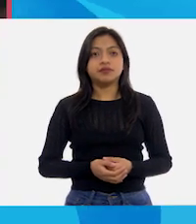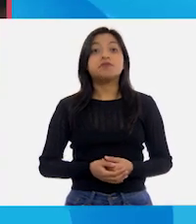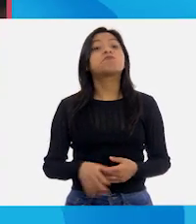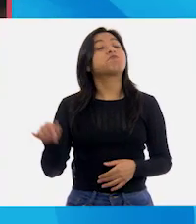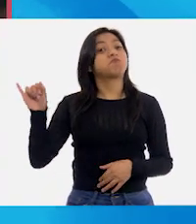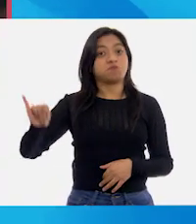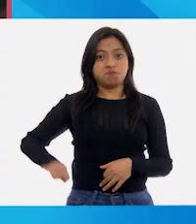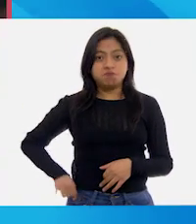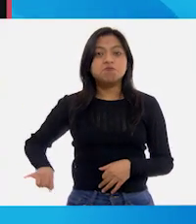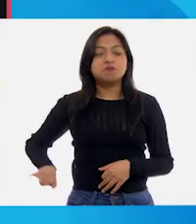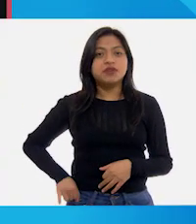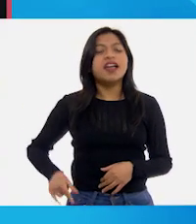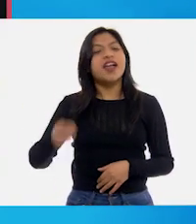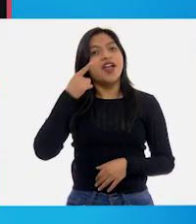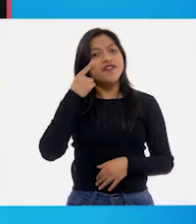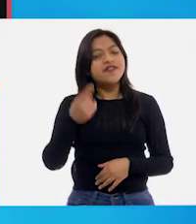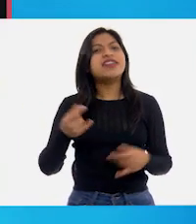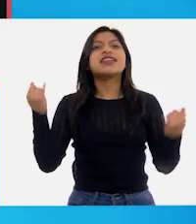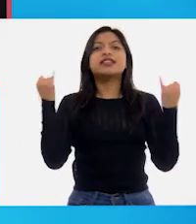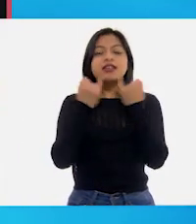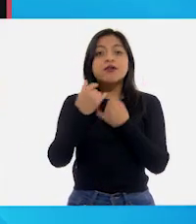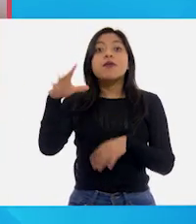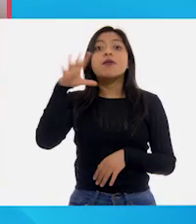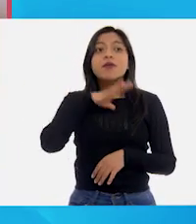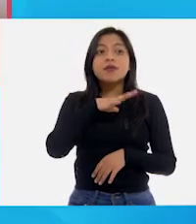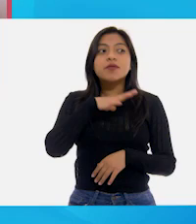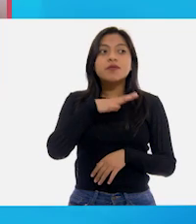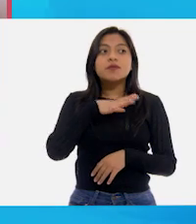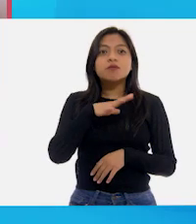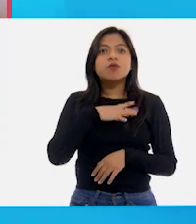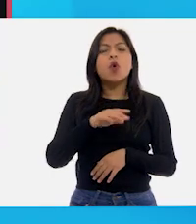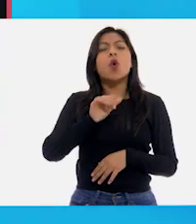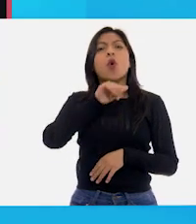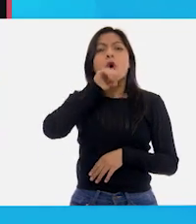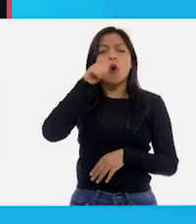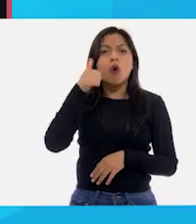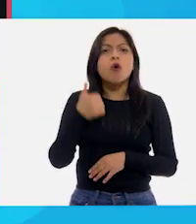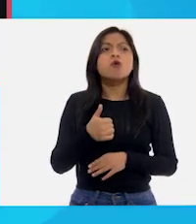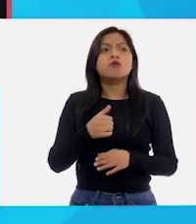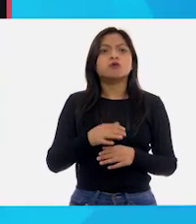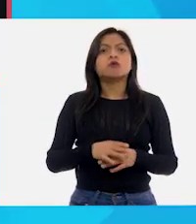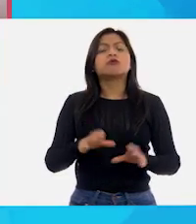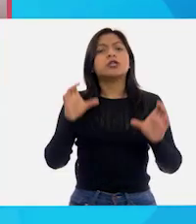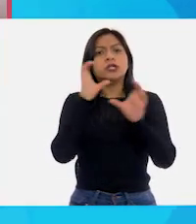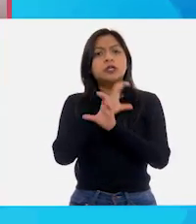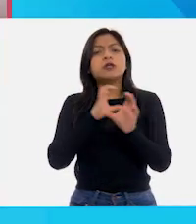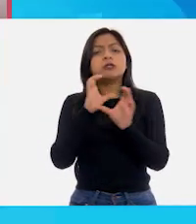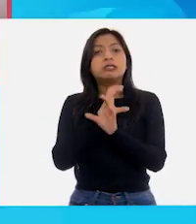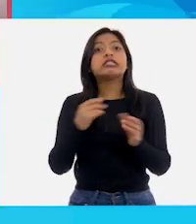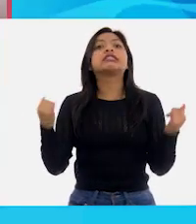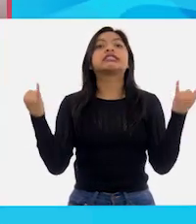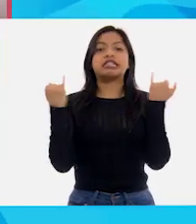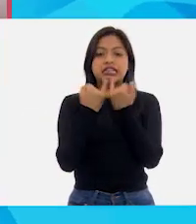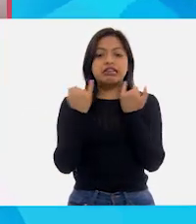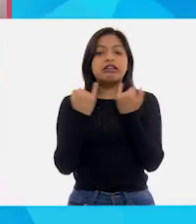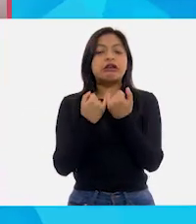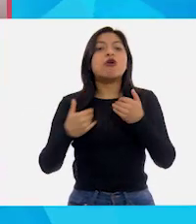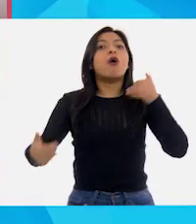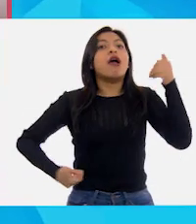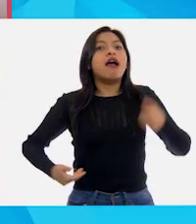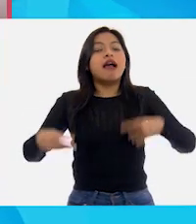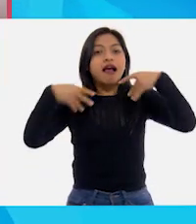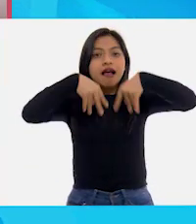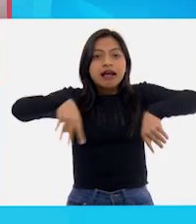Qué interesante, Mari. Y fíjate que también existen otros géneros que se cantan y se actúan.